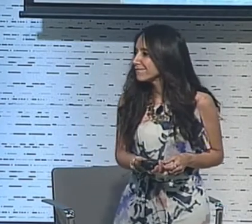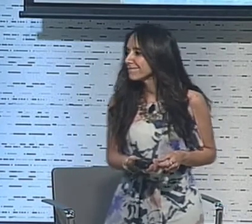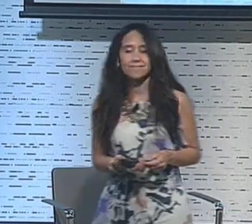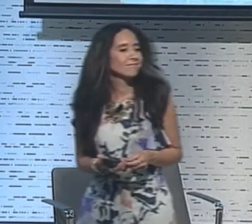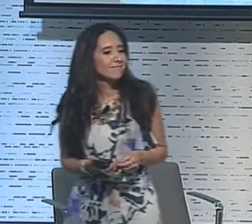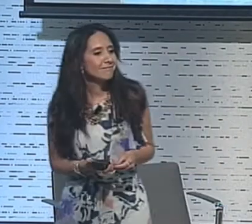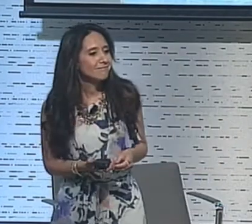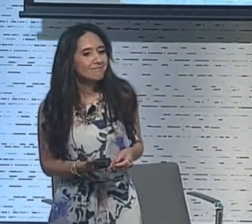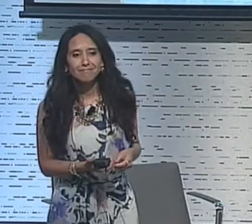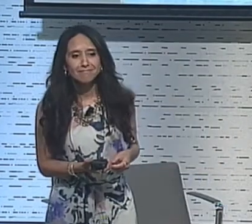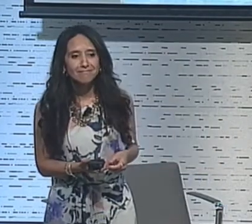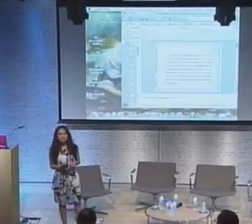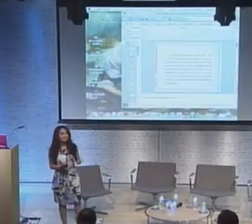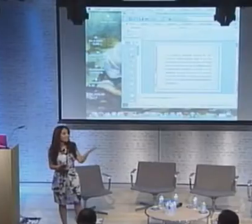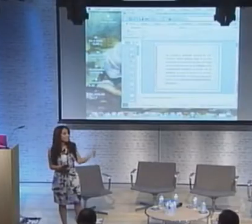poesía?